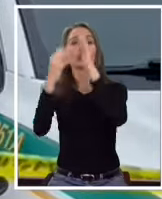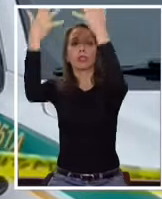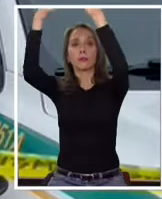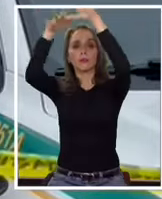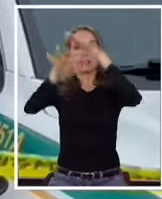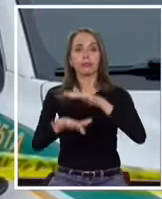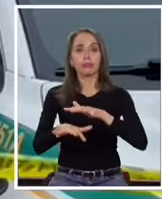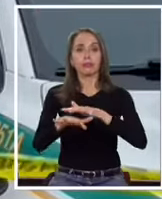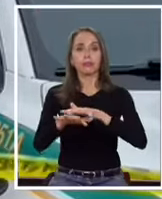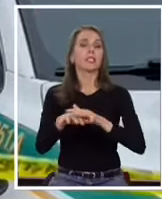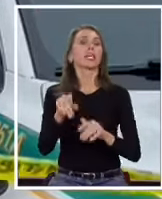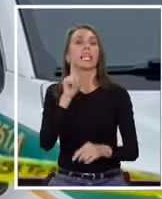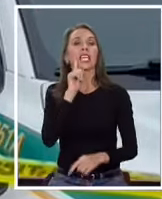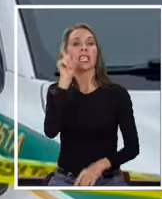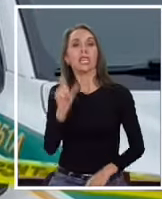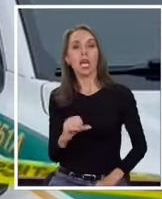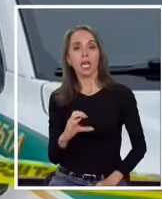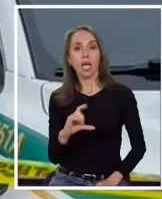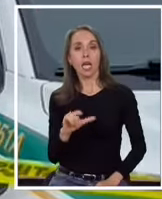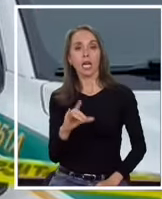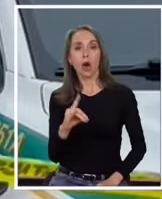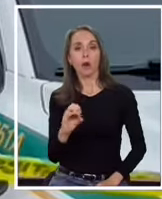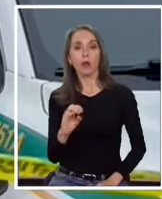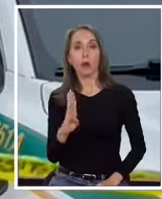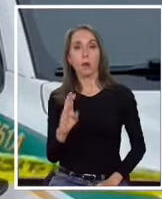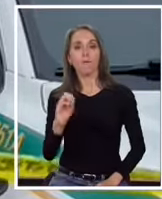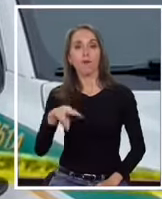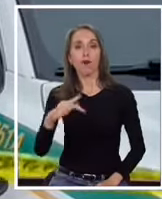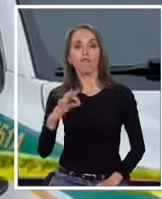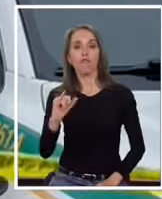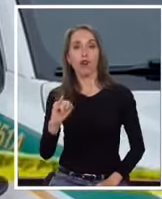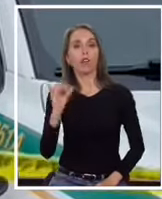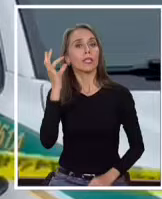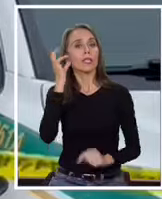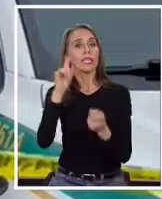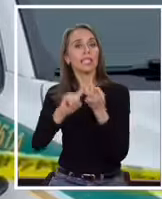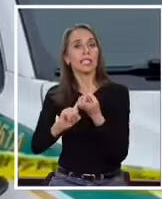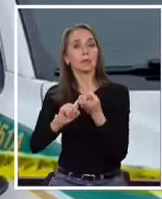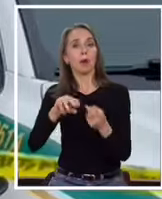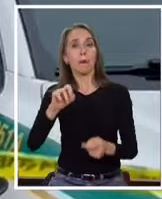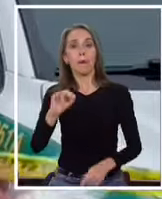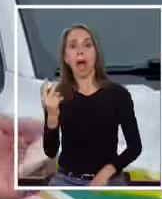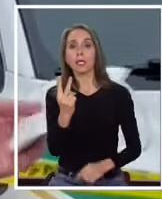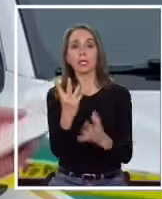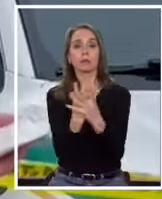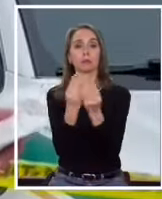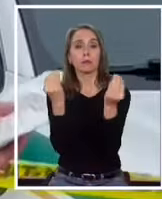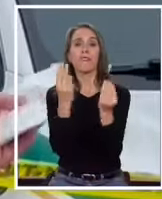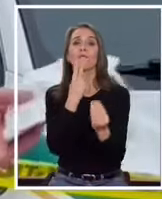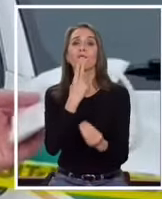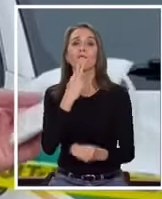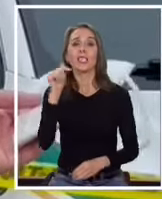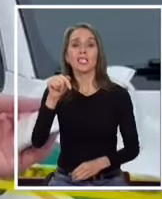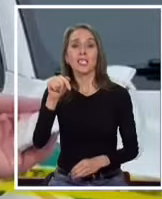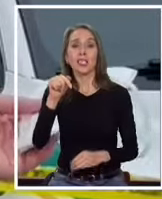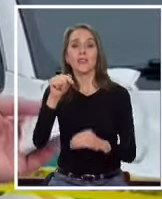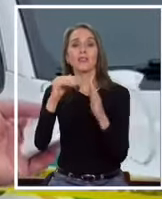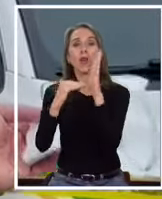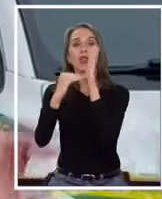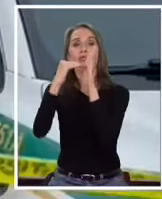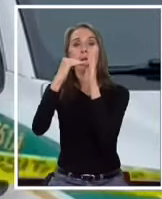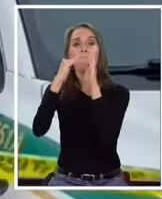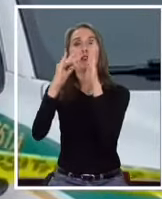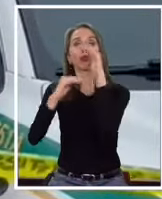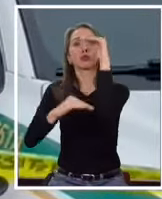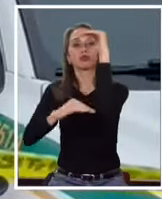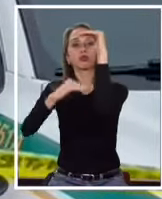Nos estamos refiriendo a Claudio Bonfoy y a su esposa Mari, que habitaban uno de los